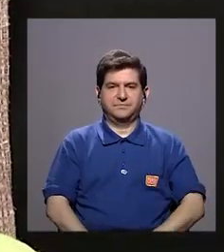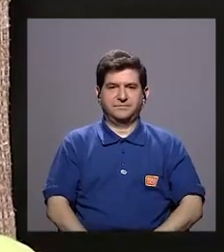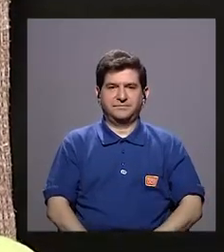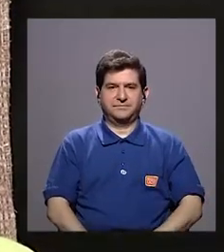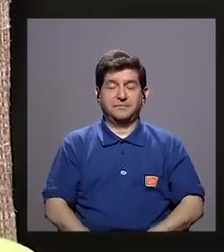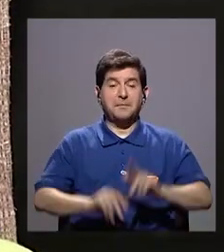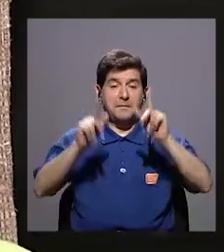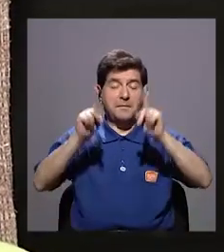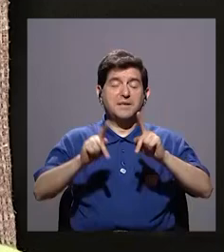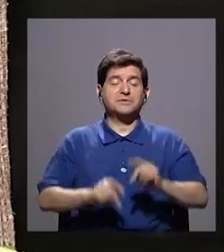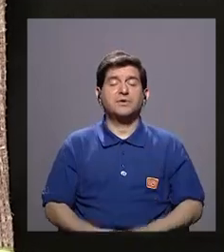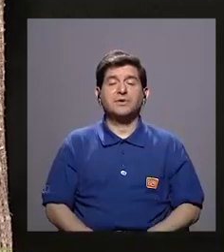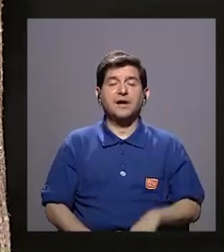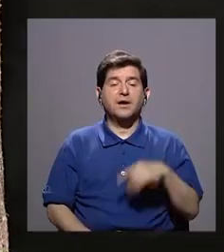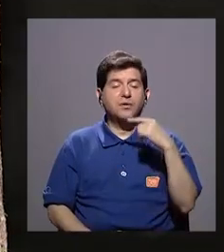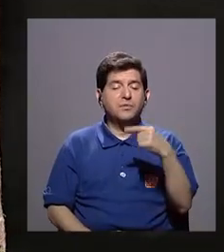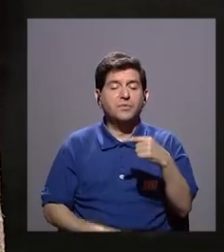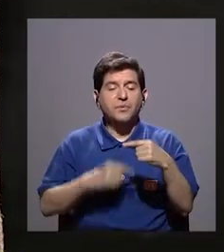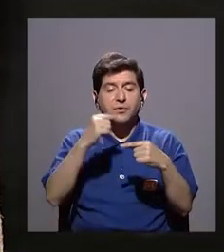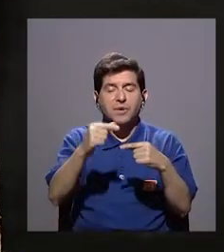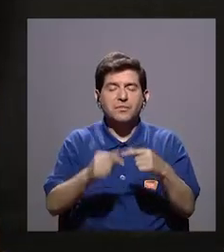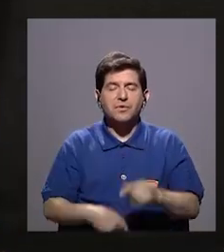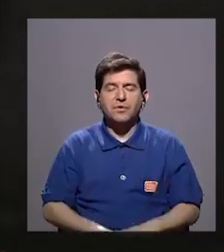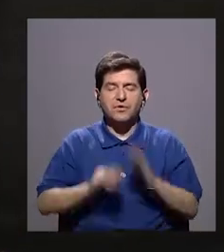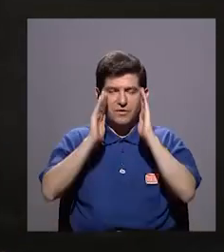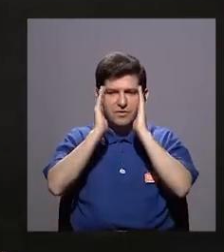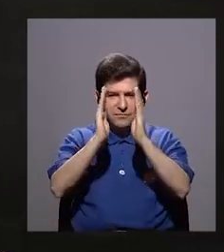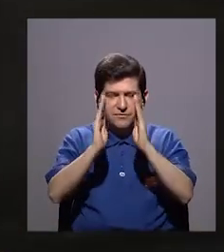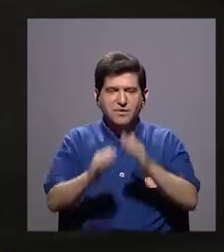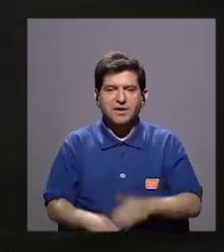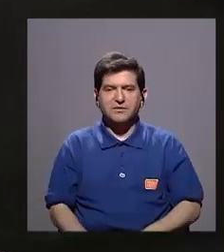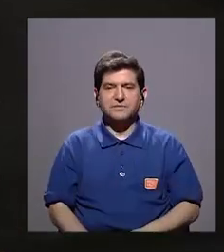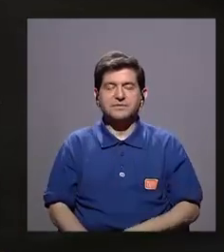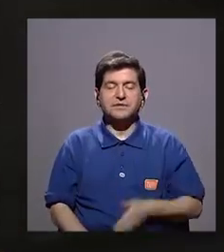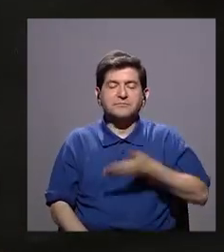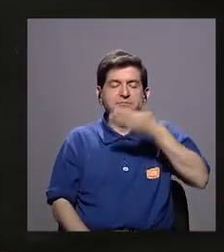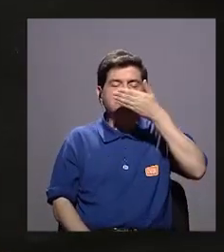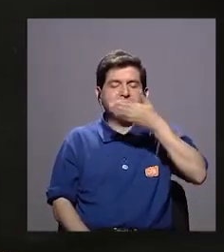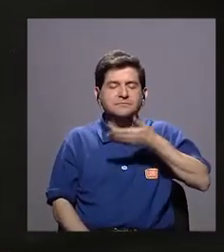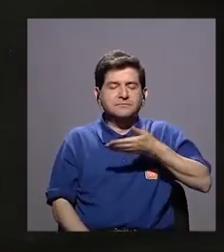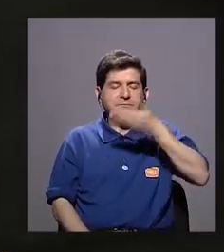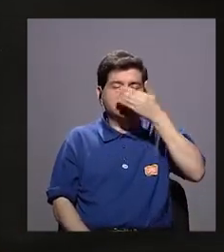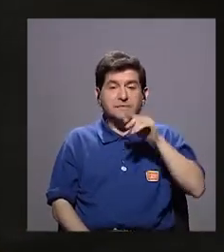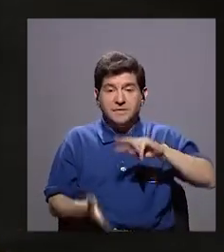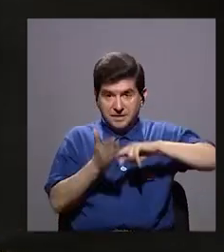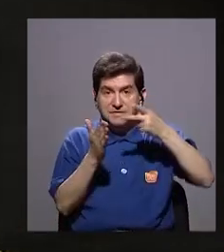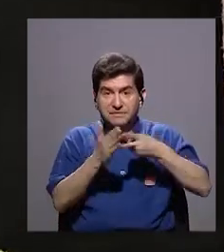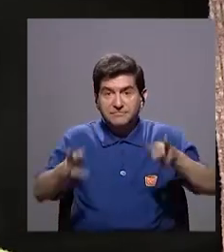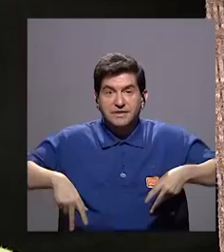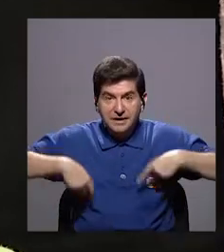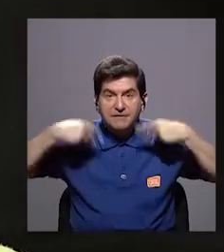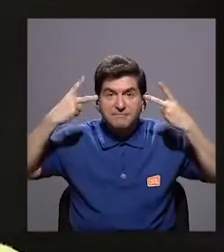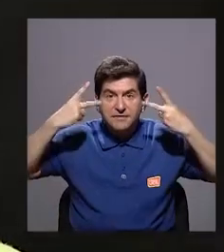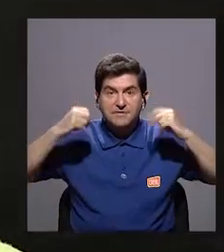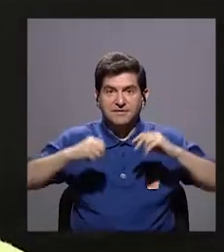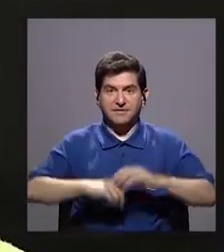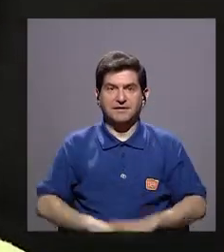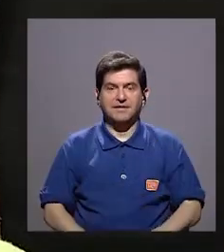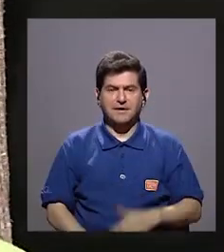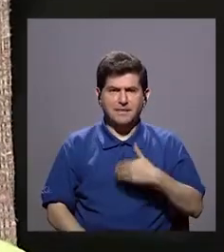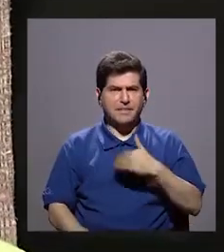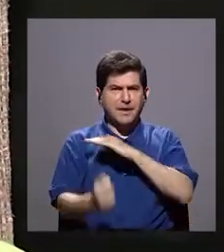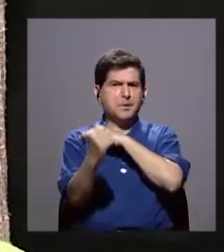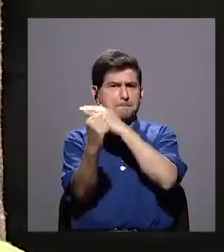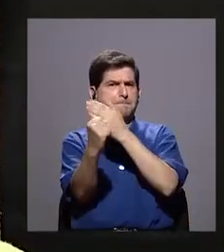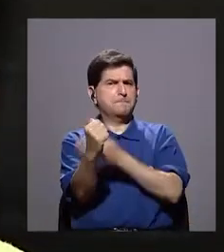exhala. Y la persona poco a poco, centrando en la respiración, que la respiración es la vida, ¿verdad?